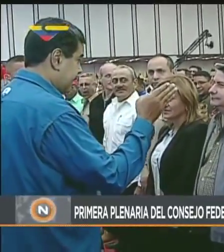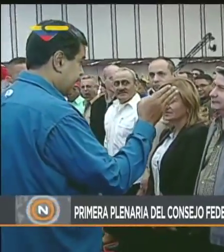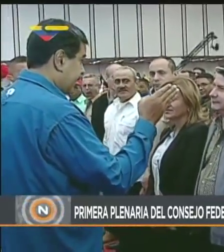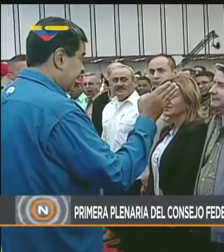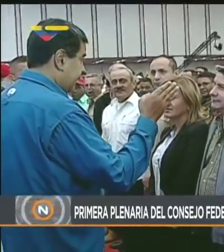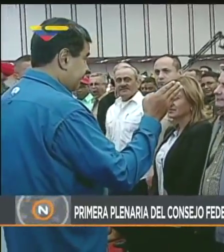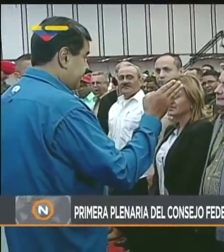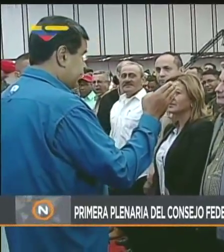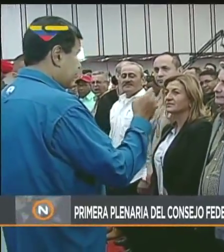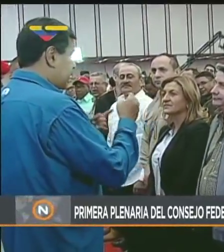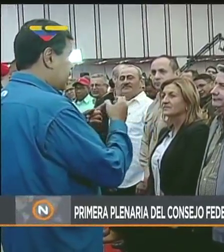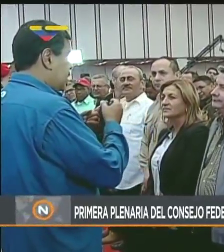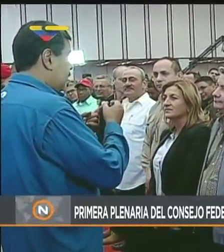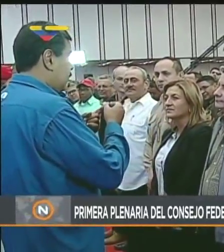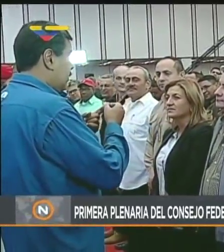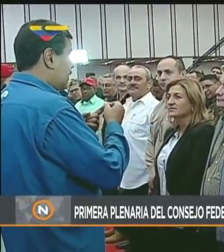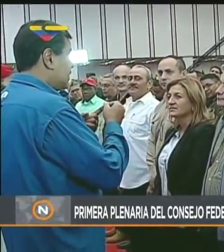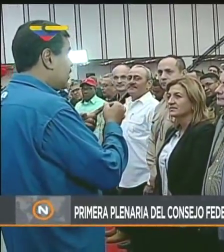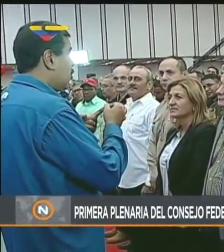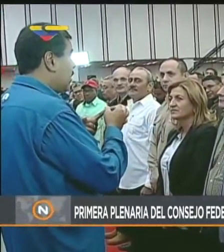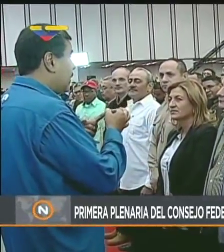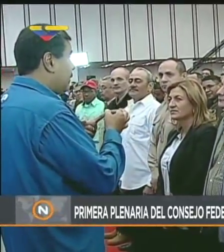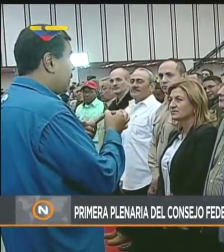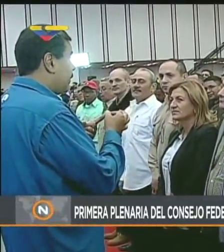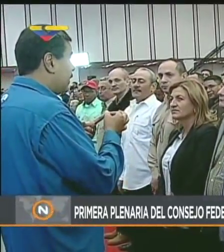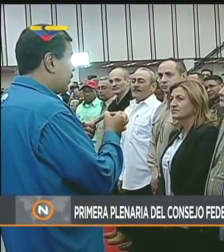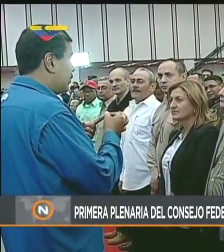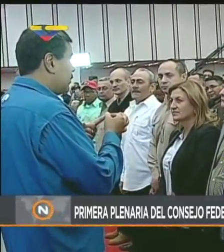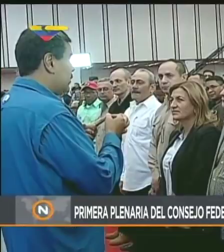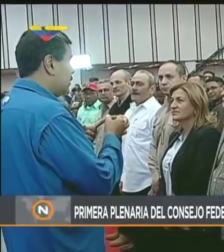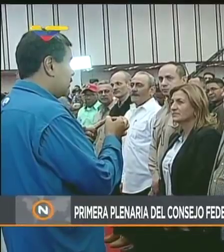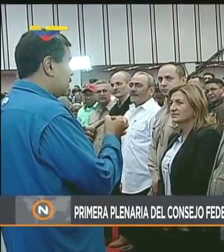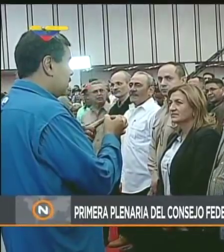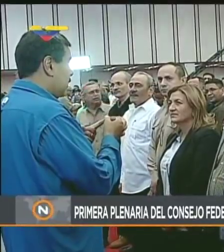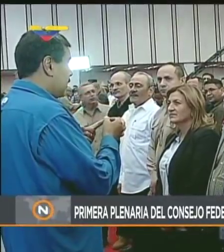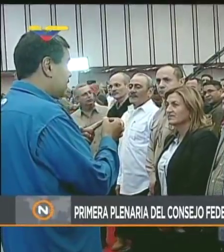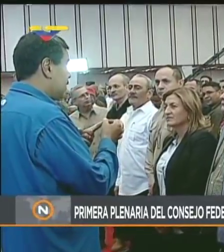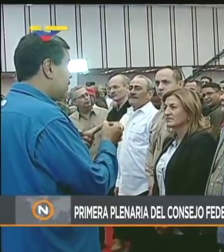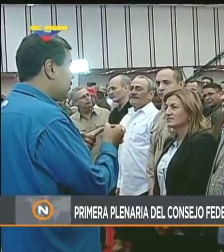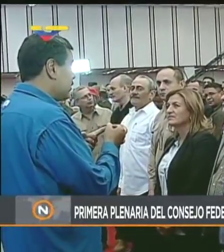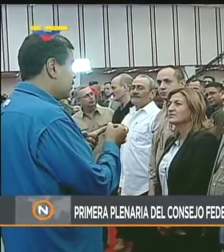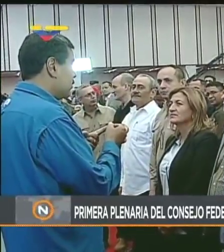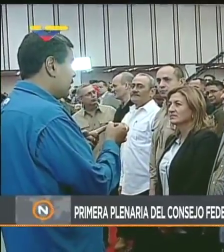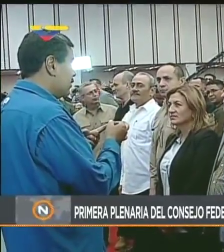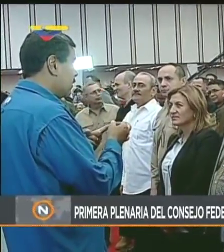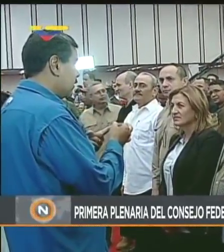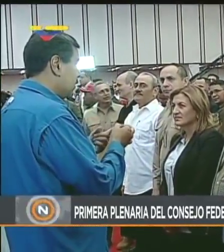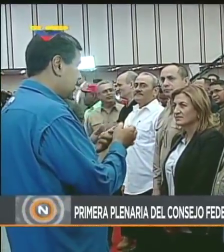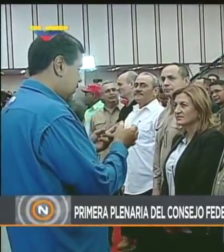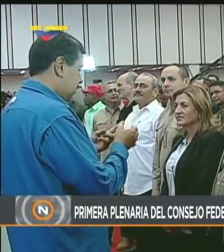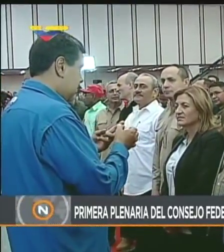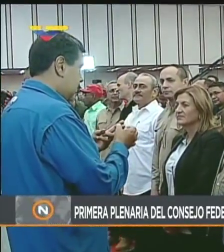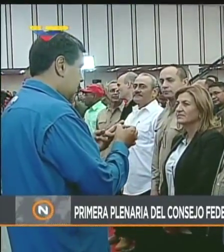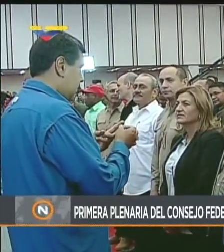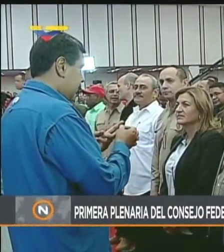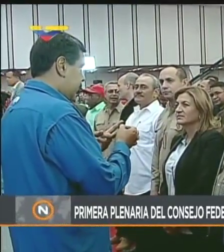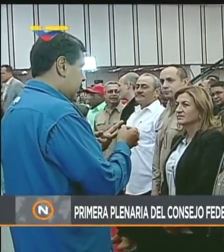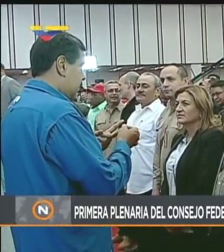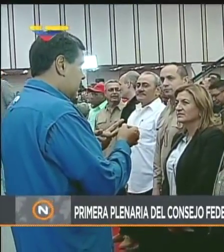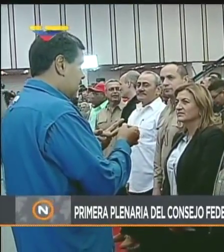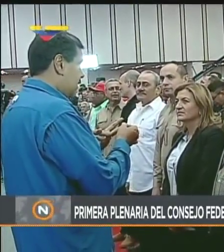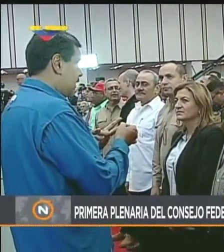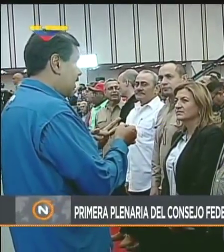elevadas al ejecutivo nacional para dar respuesta a las principales solicitudes intereses demandas e inquietudes